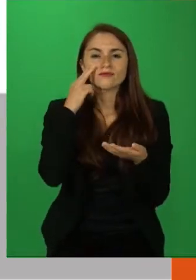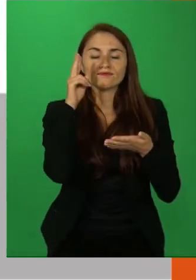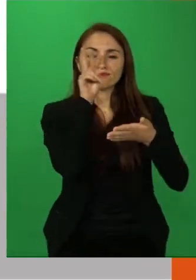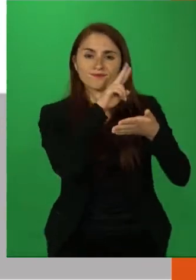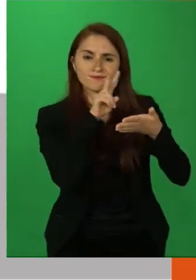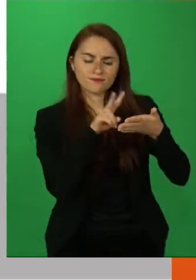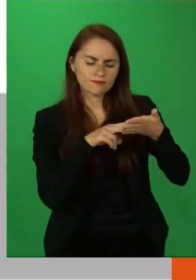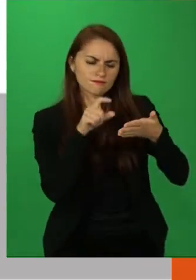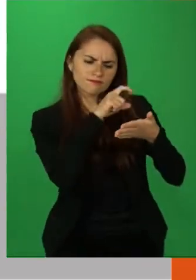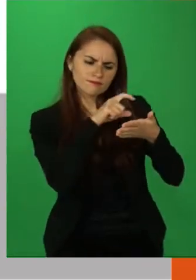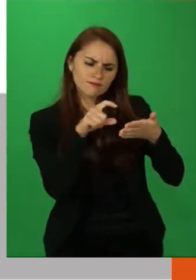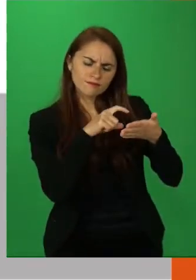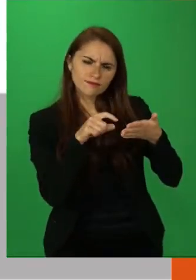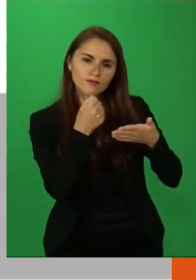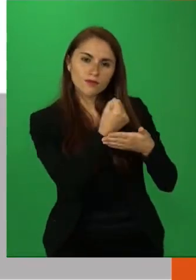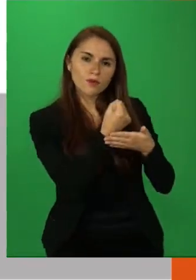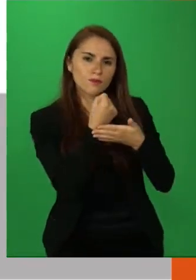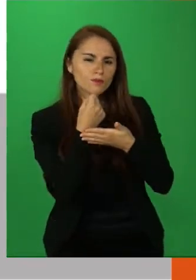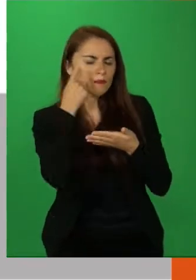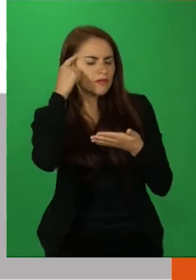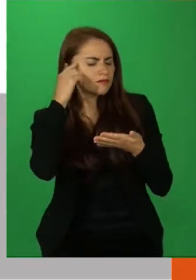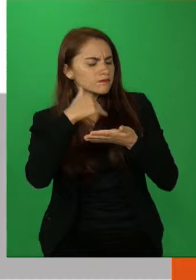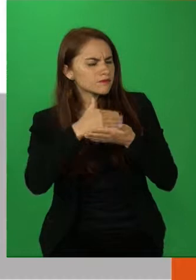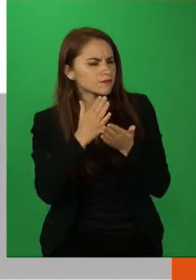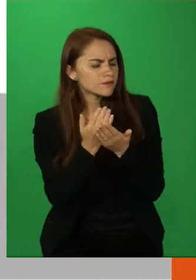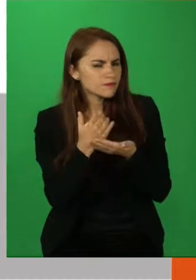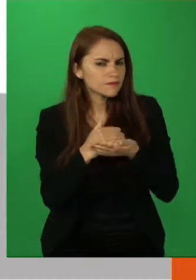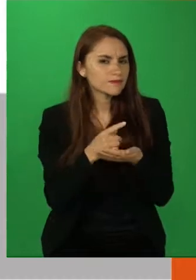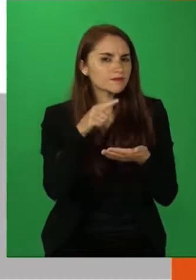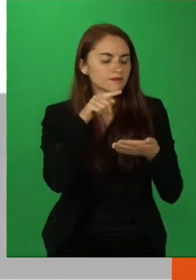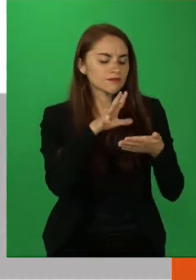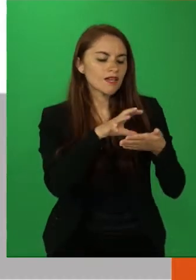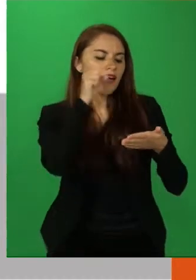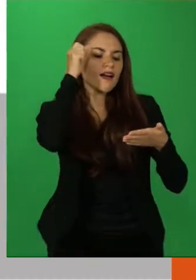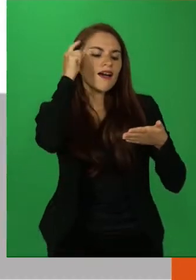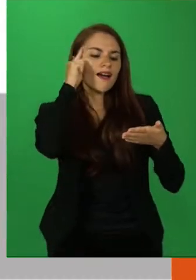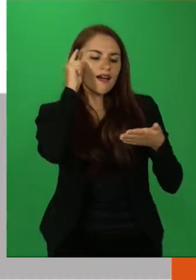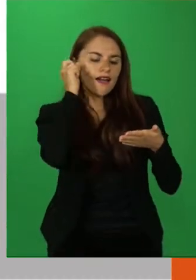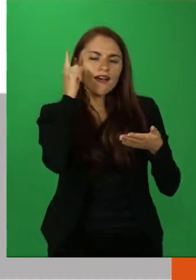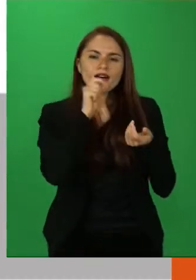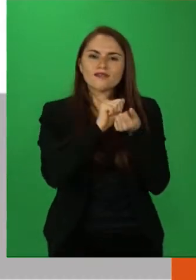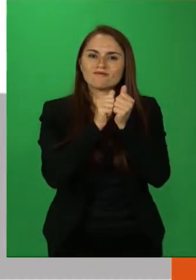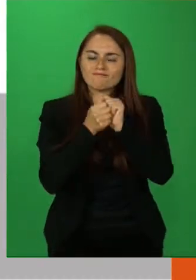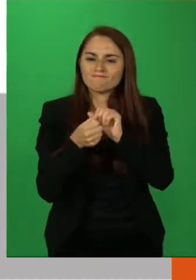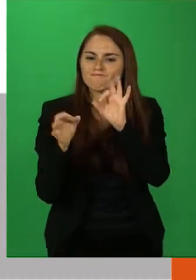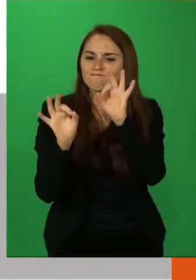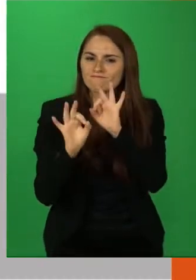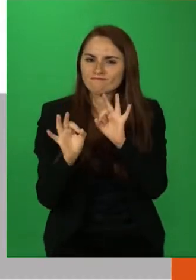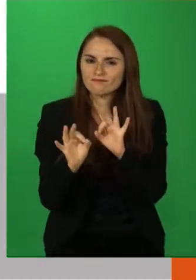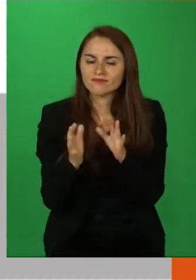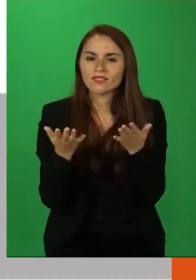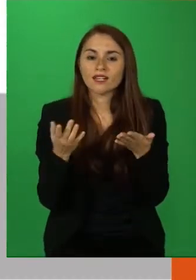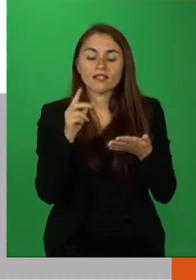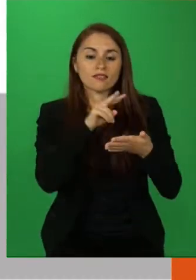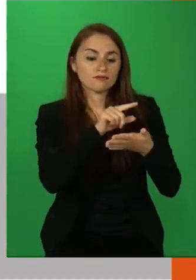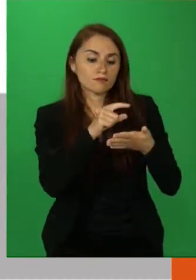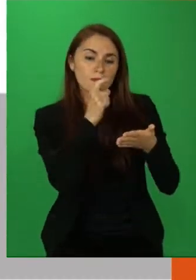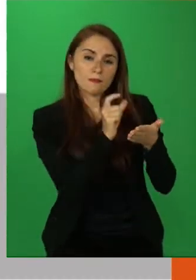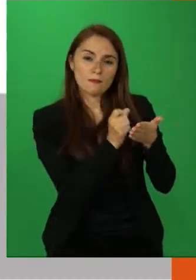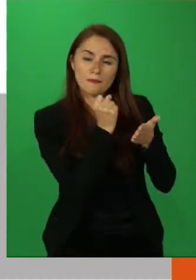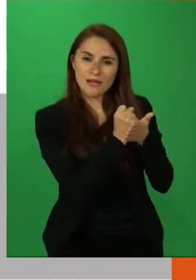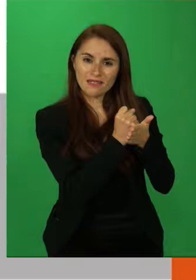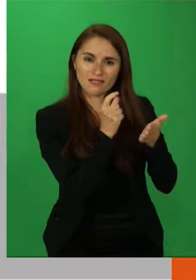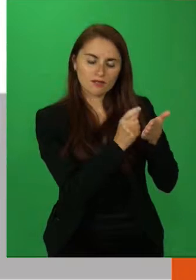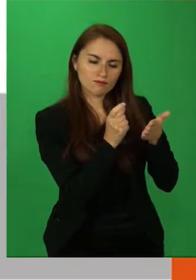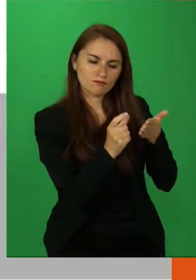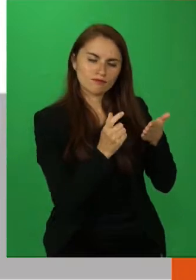a través de un método de análisis las marcas del texto donde se deslizan pensamientos, sentimientos y